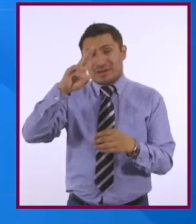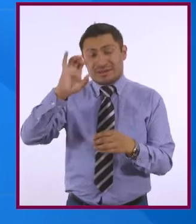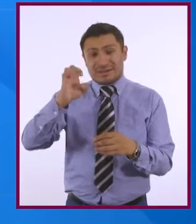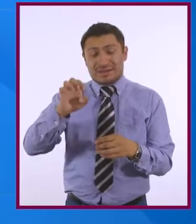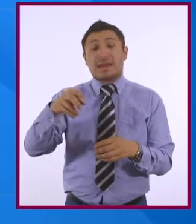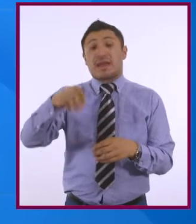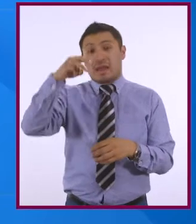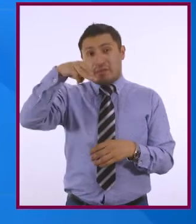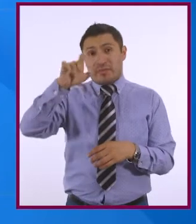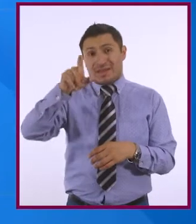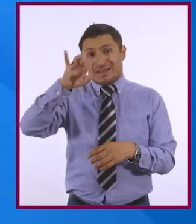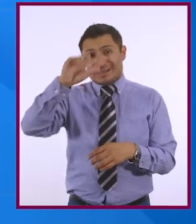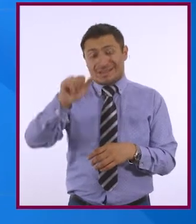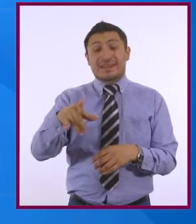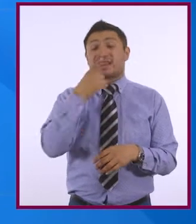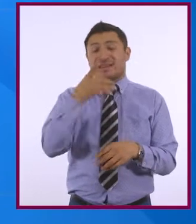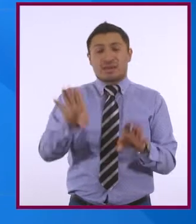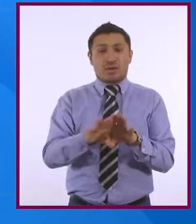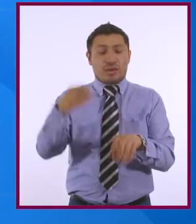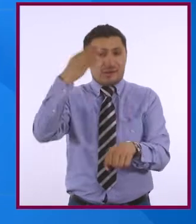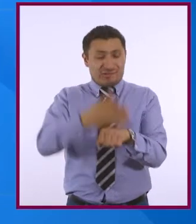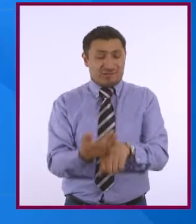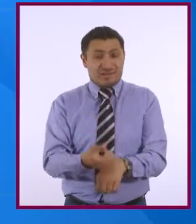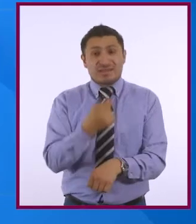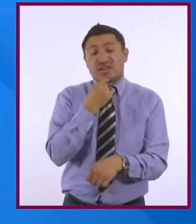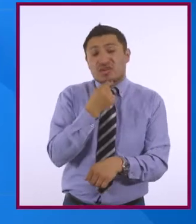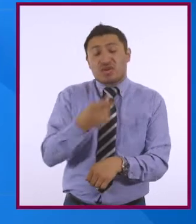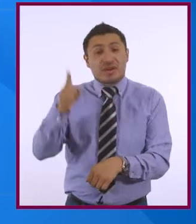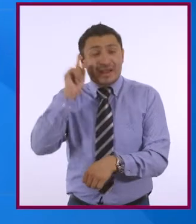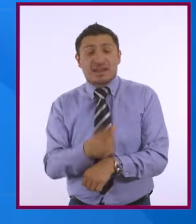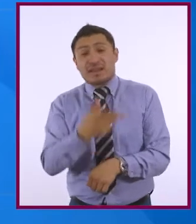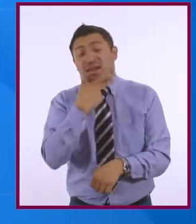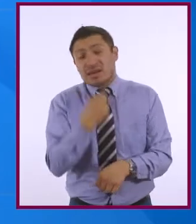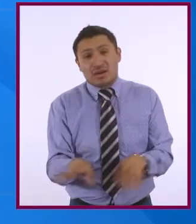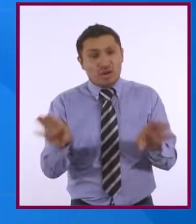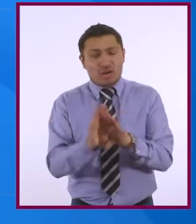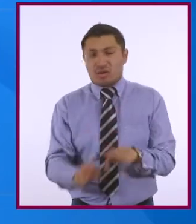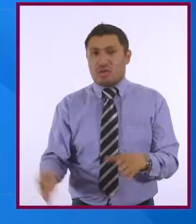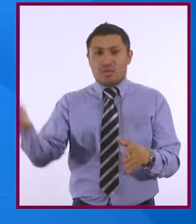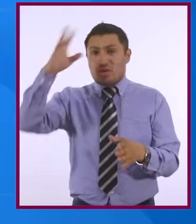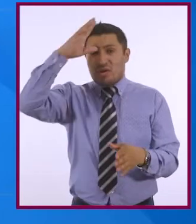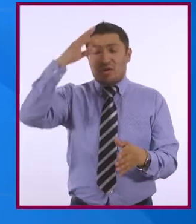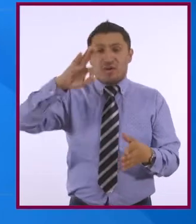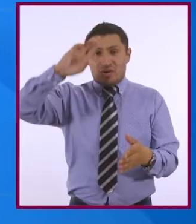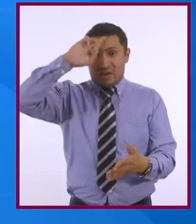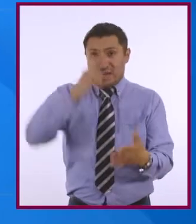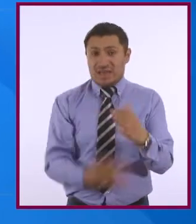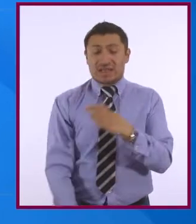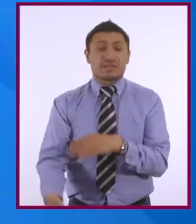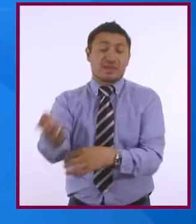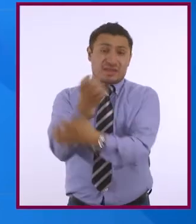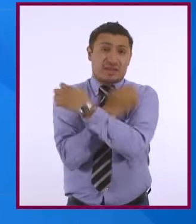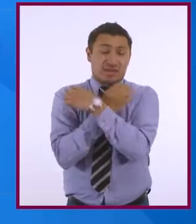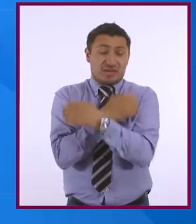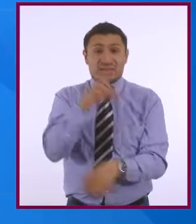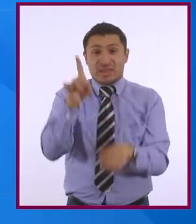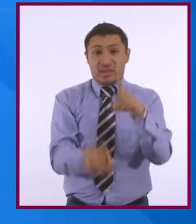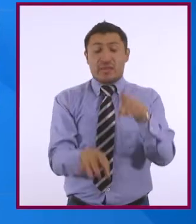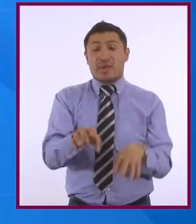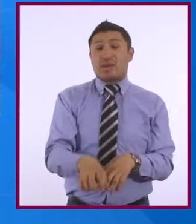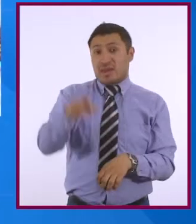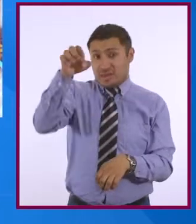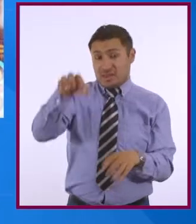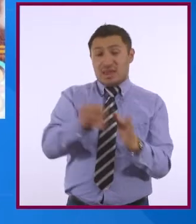mexicas describen los castigos que aplicaban en niñas y niños que cometían faltas disciplinarias según la edad que